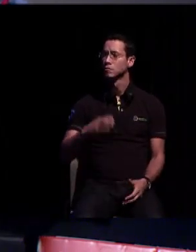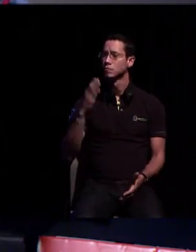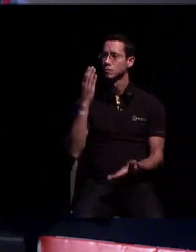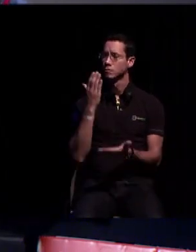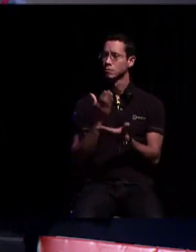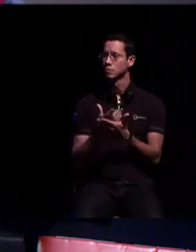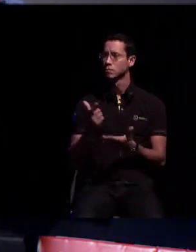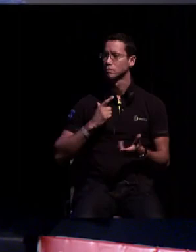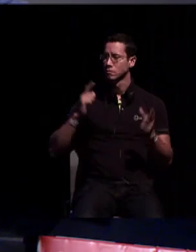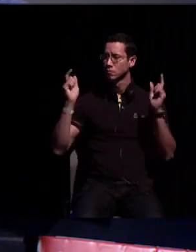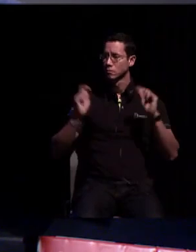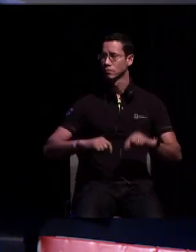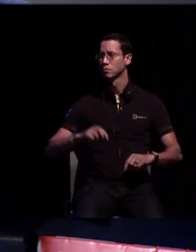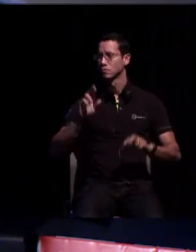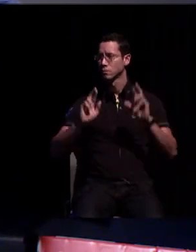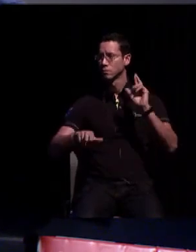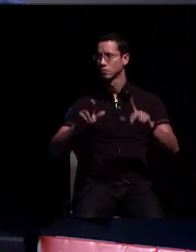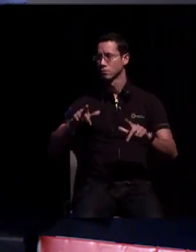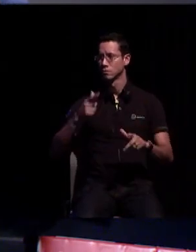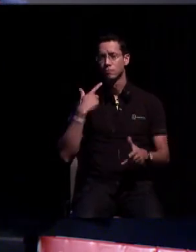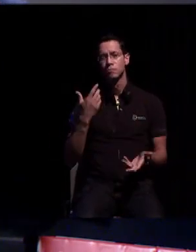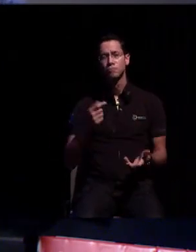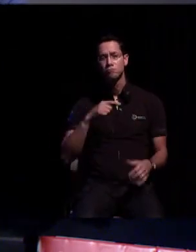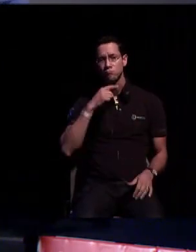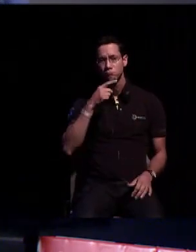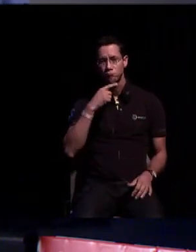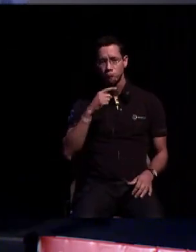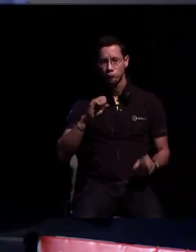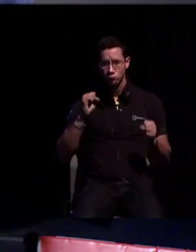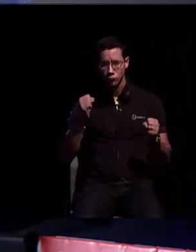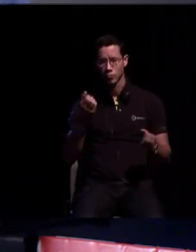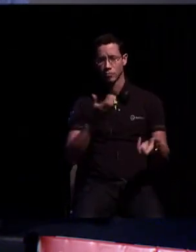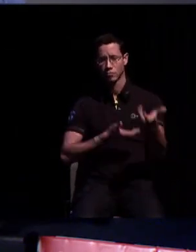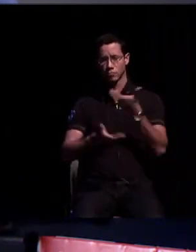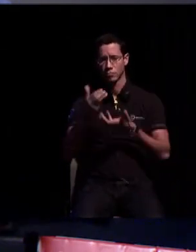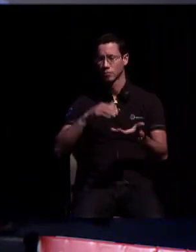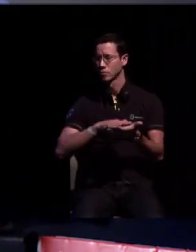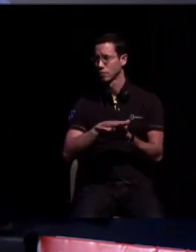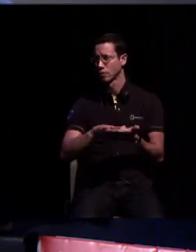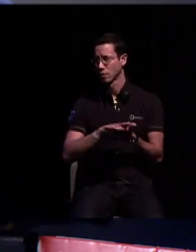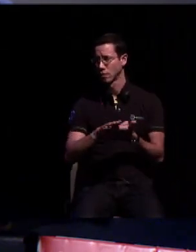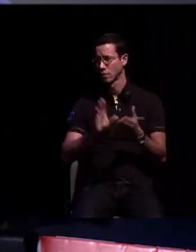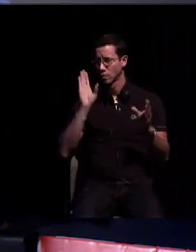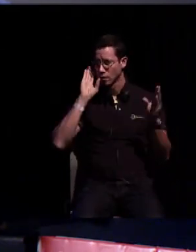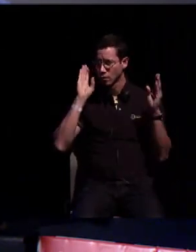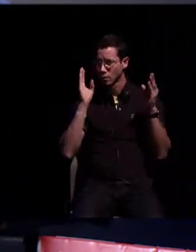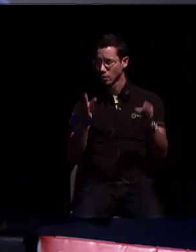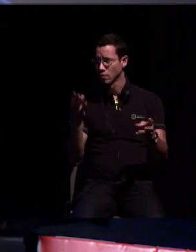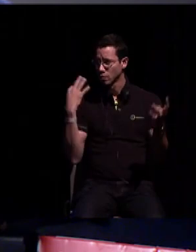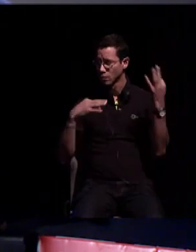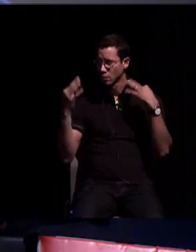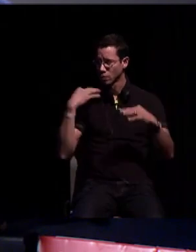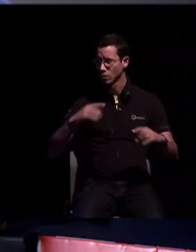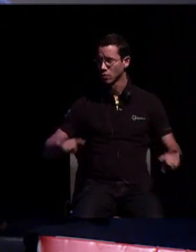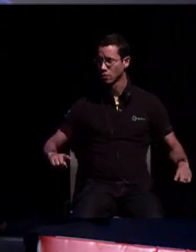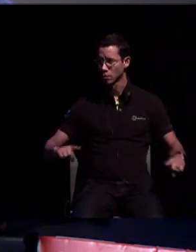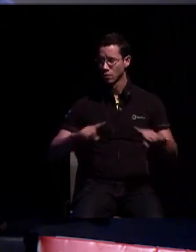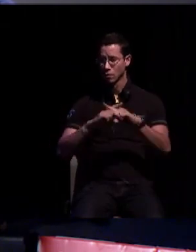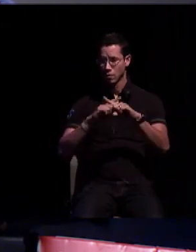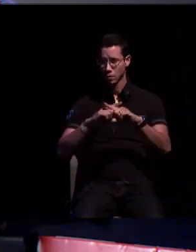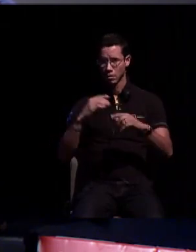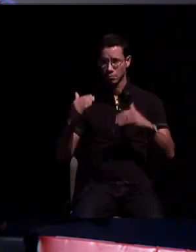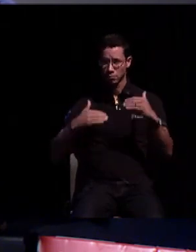desarrollo, pues no vamos a cambiar nada. En ese sentido, el turismo pues ha hecho que estas contradicciones se